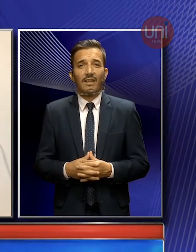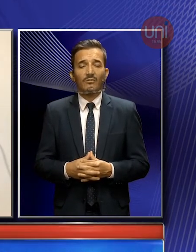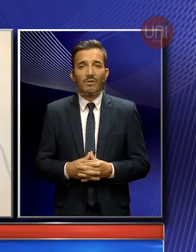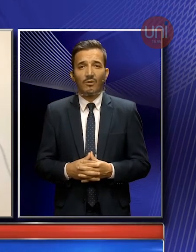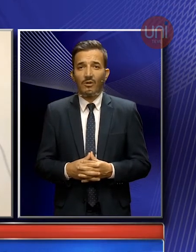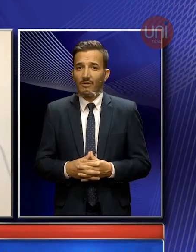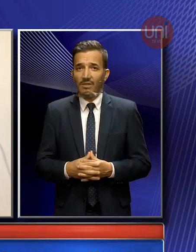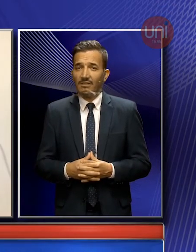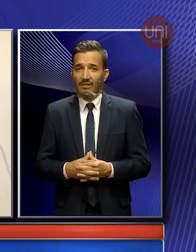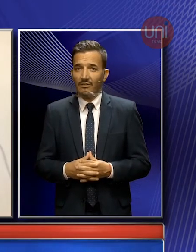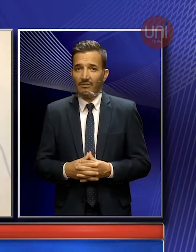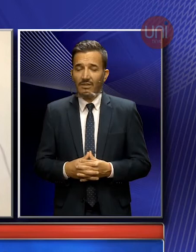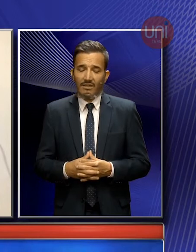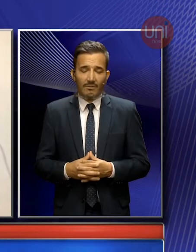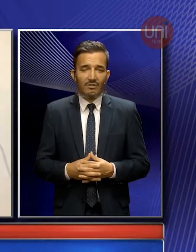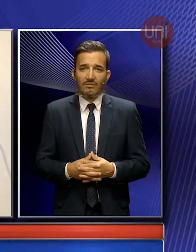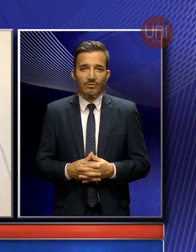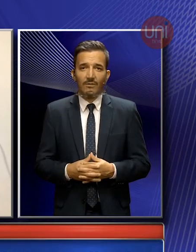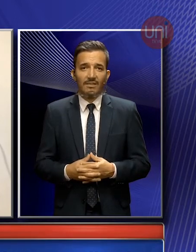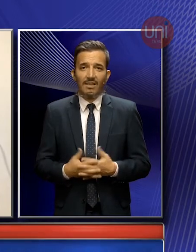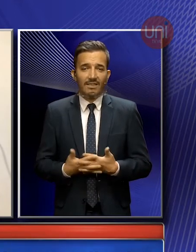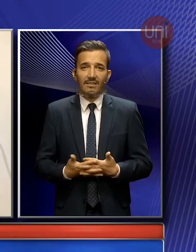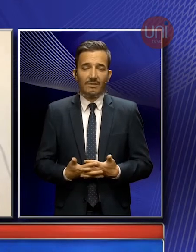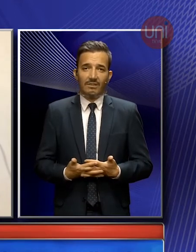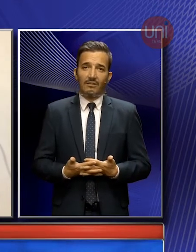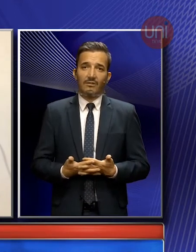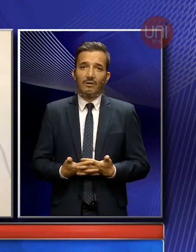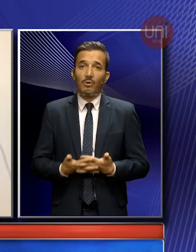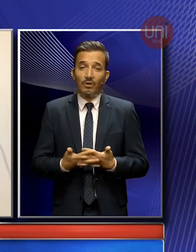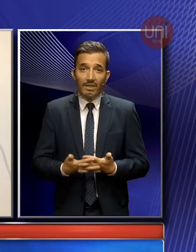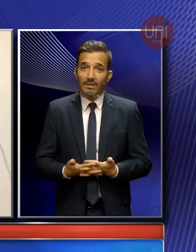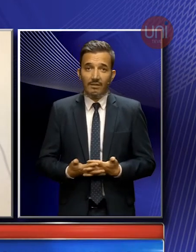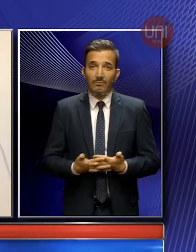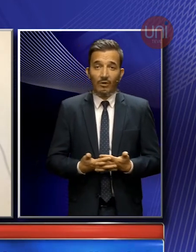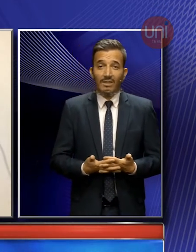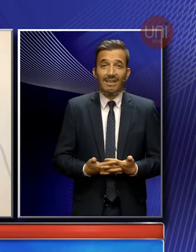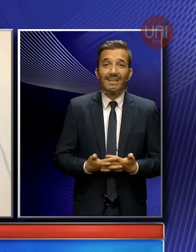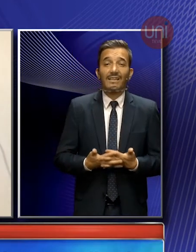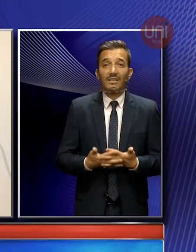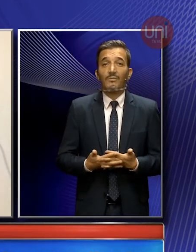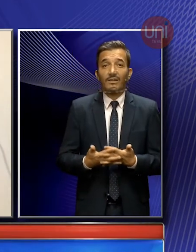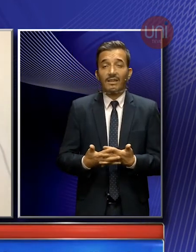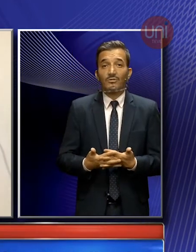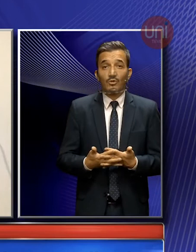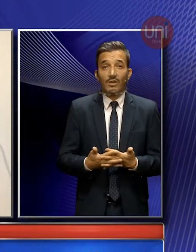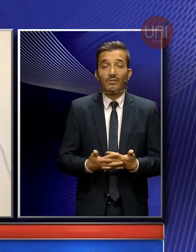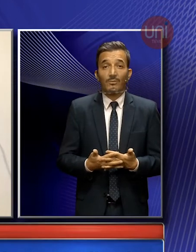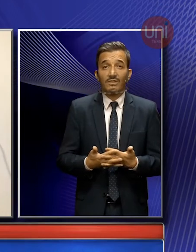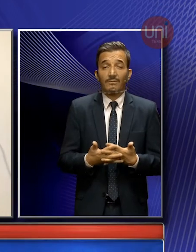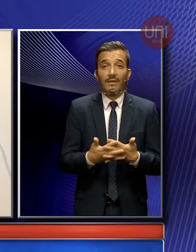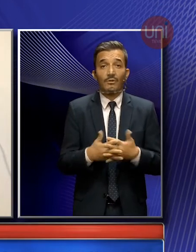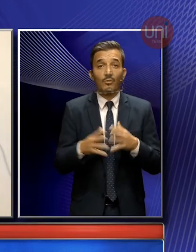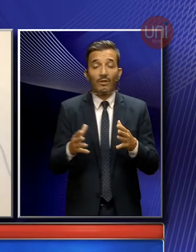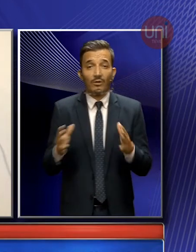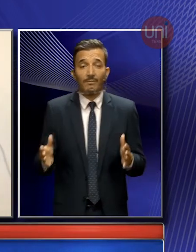mismo ministerio. Esta información seguramente la tiene el ministerio. ¿Por qué? ¿Por qué tarda el tiempo que tarda en solucionarlo y después están tan